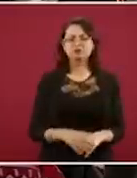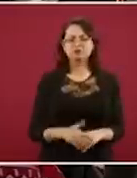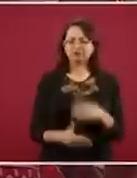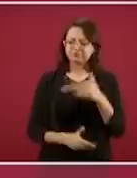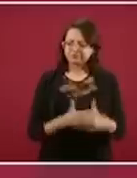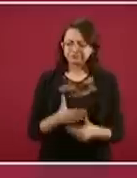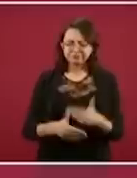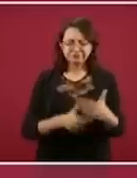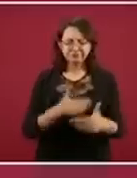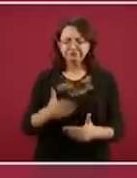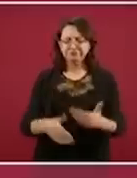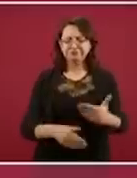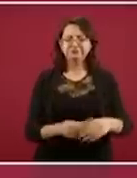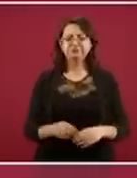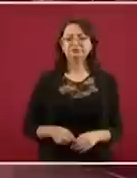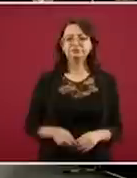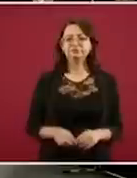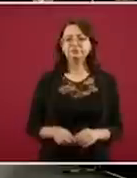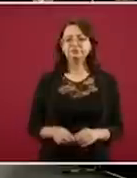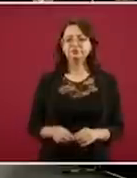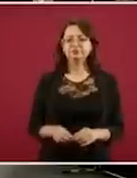va, ahí vamos.